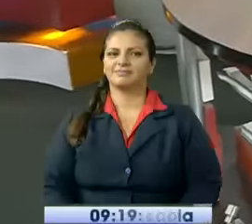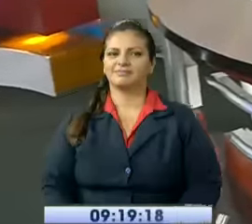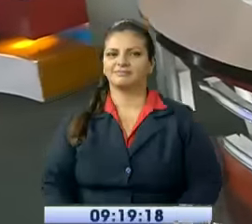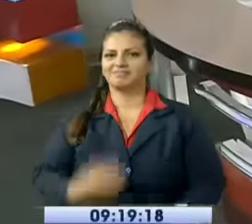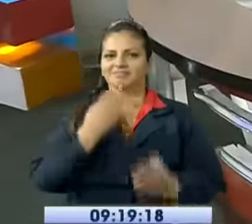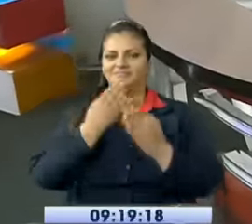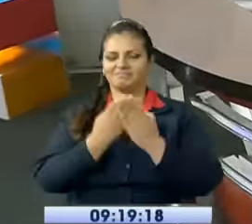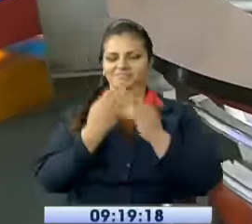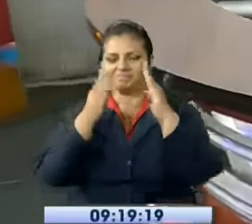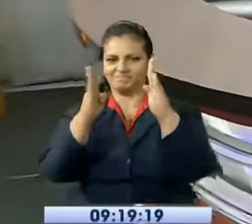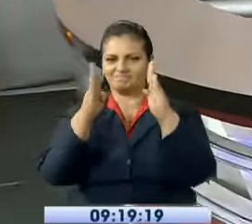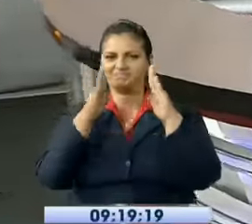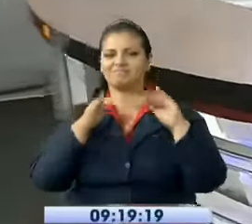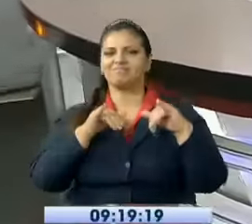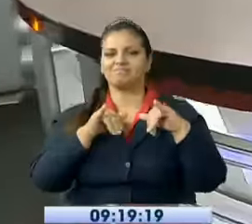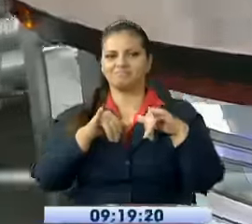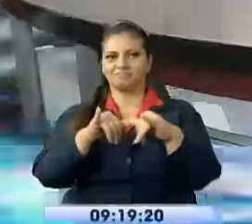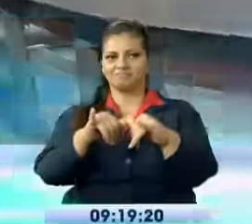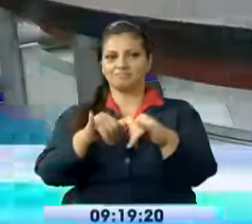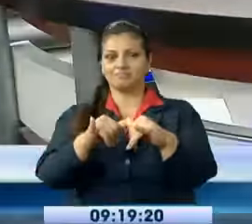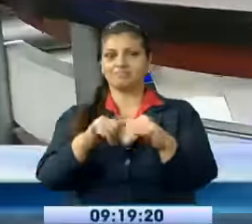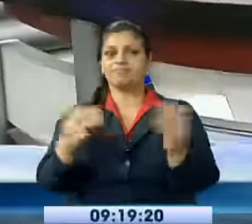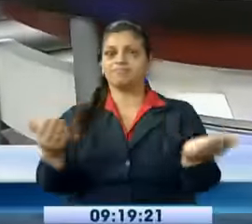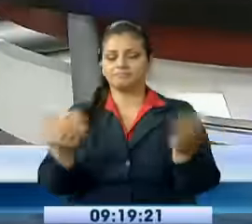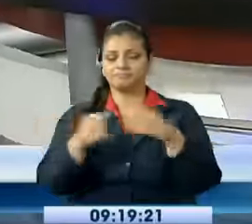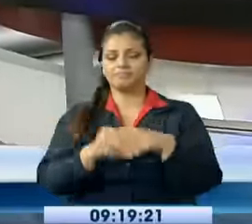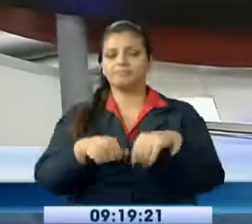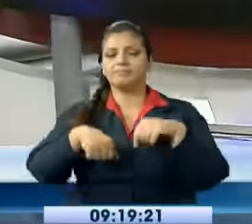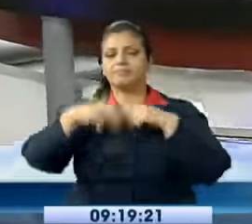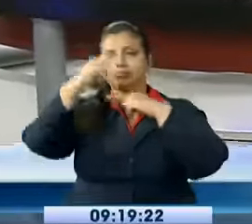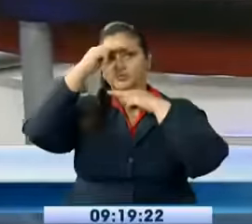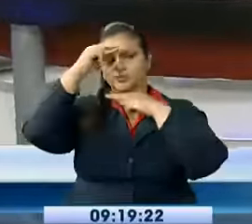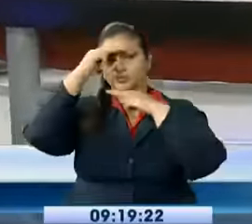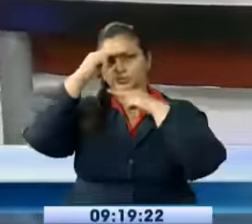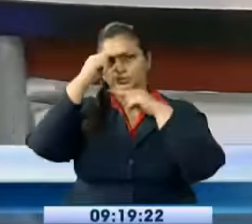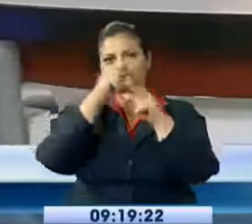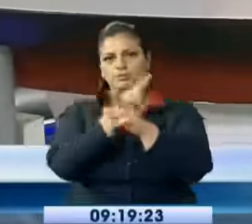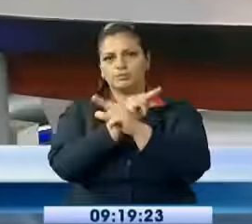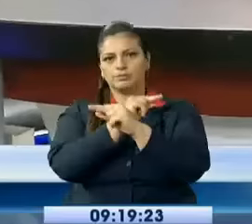Gracias por permanecer en nuestra sintonía. Les recordamos nuestro correo electrónico para que nos escriban a